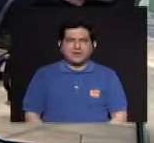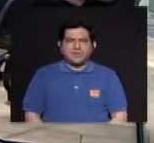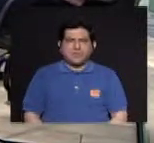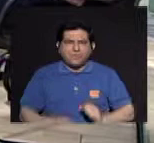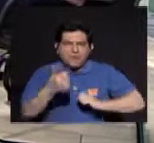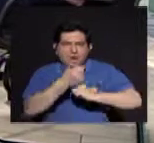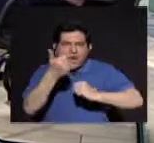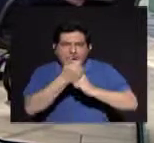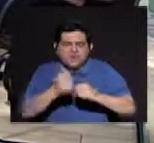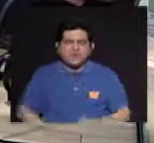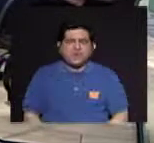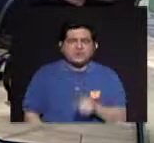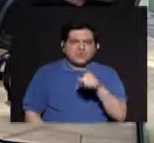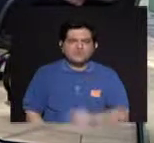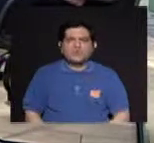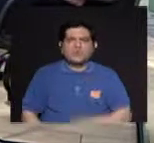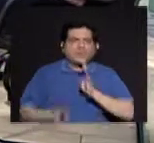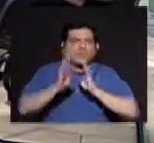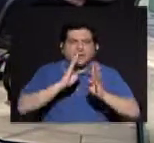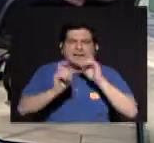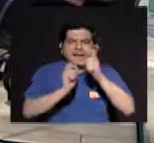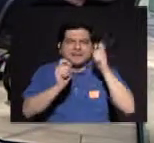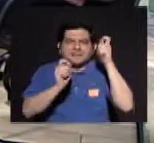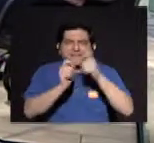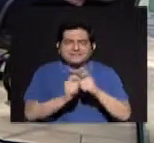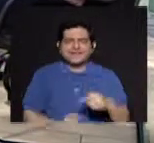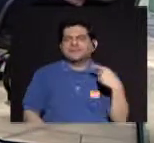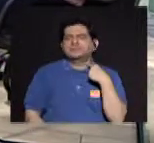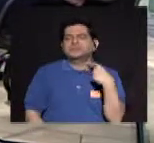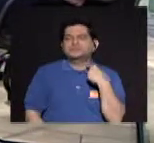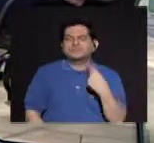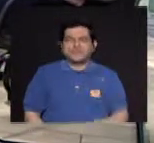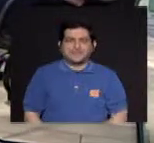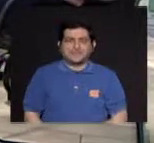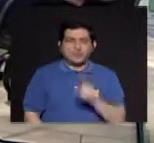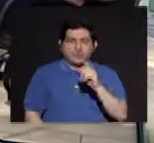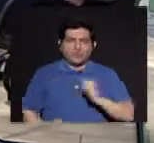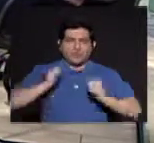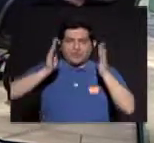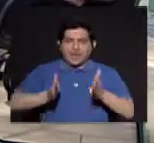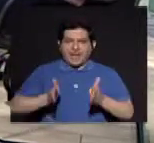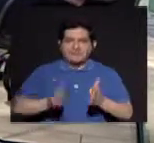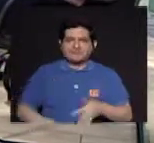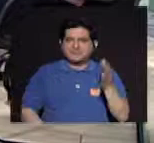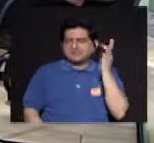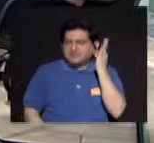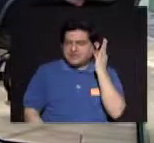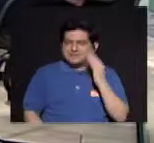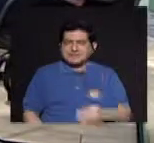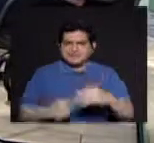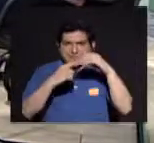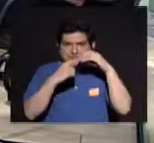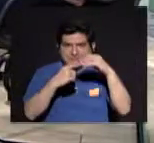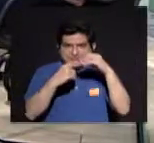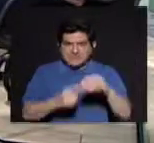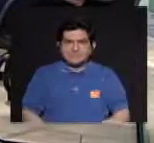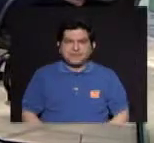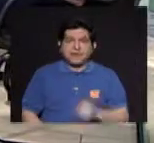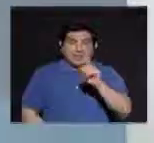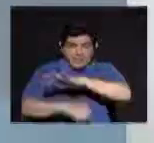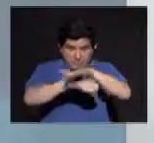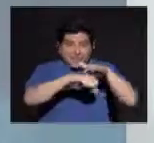coach de dialecto, que estaba trabajando con ellos específicamente el acento. Una de las actrices principales